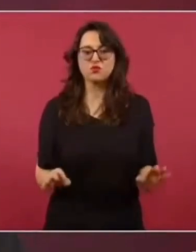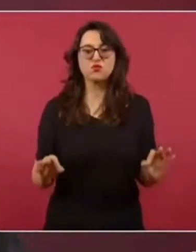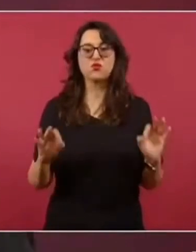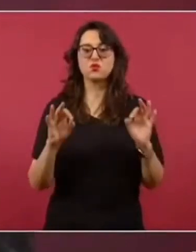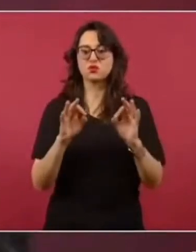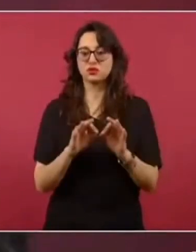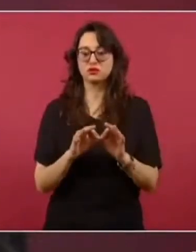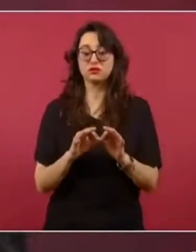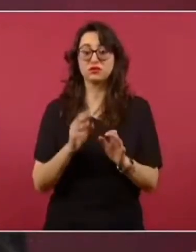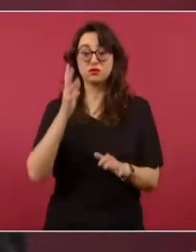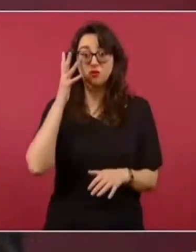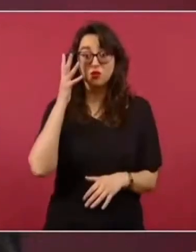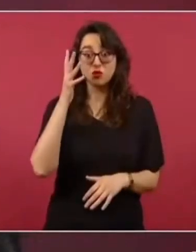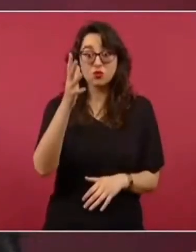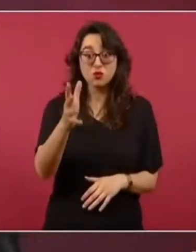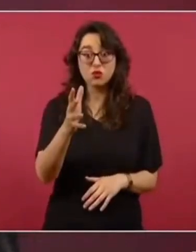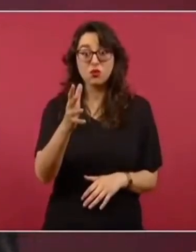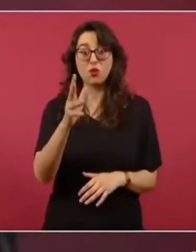asociación delictuosa